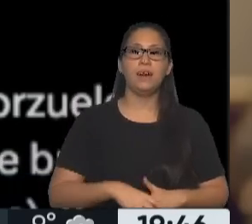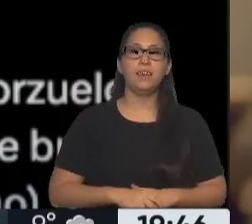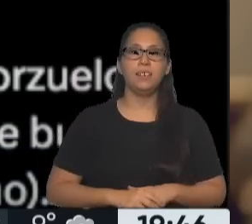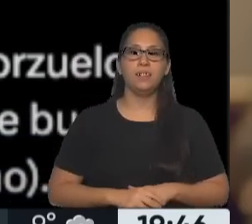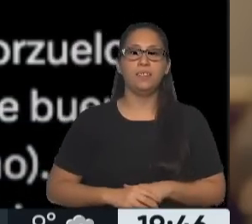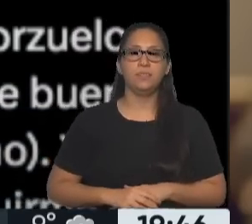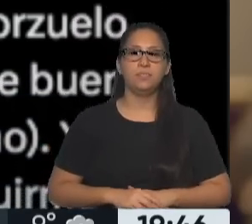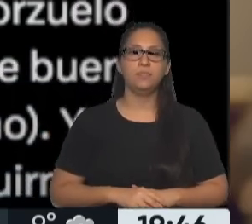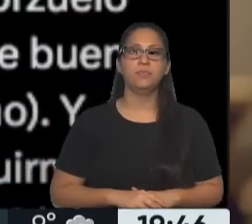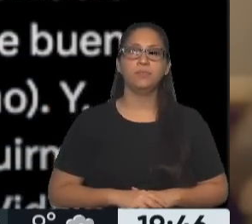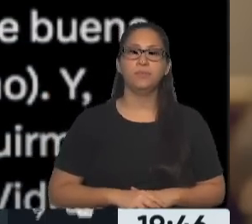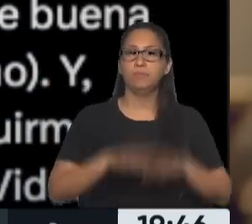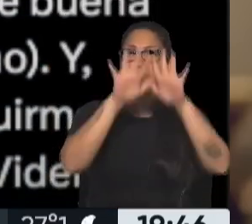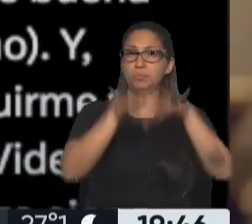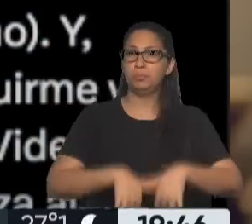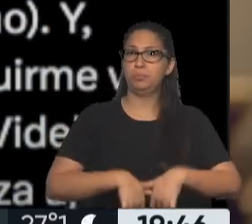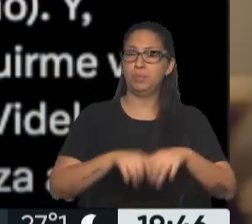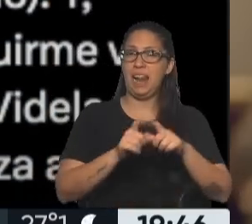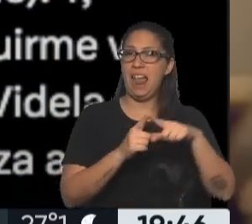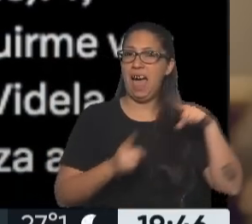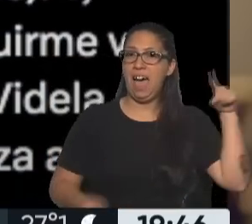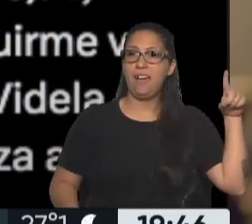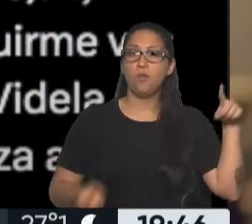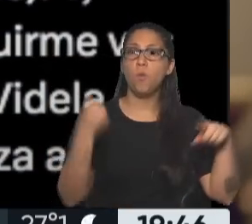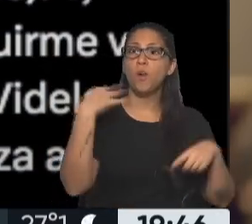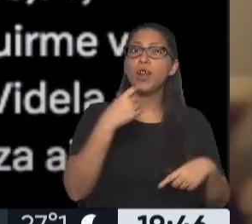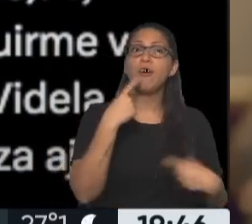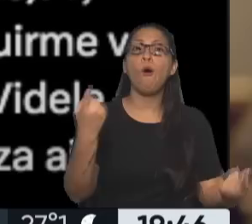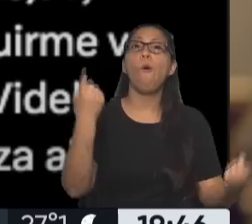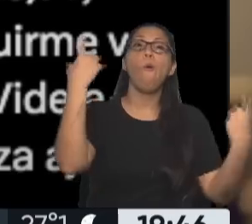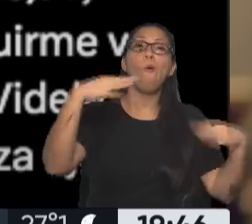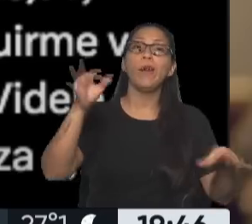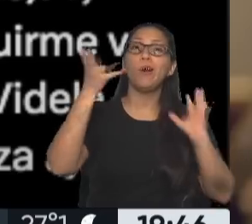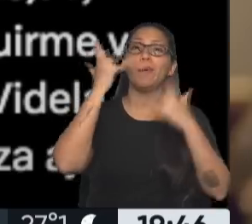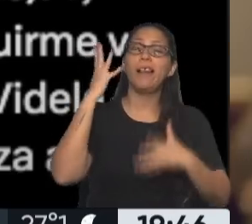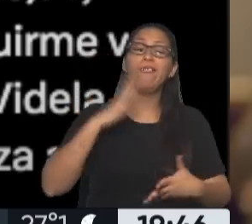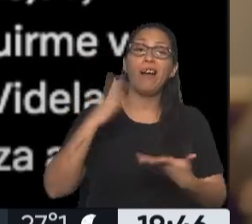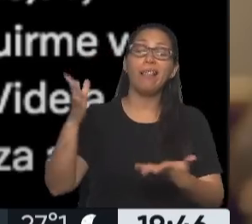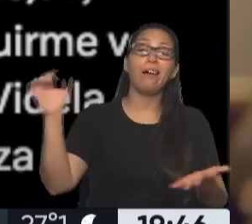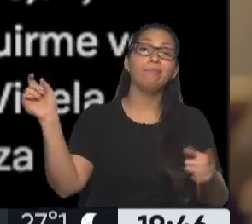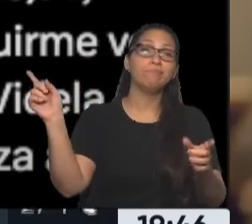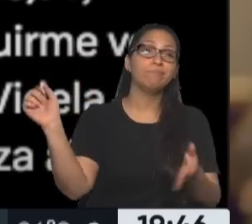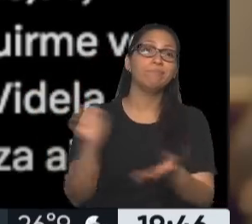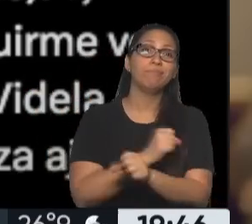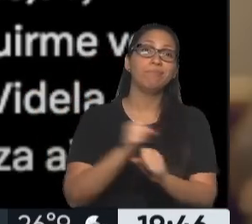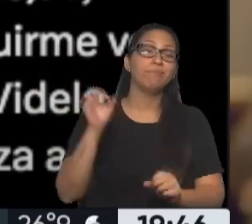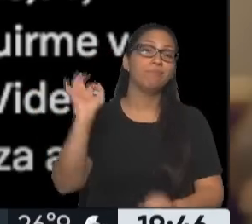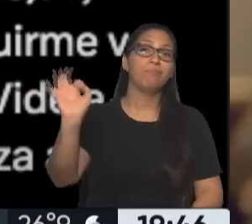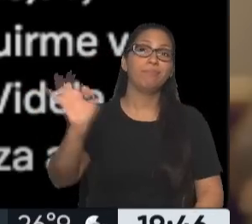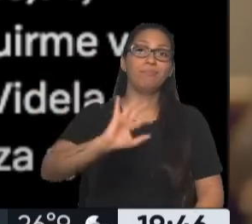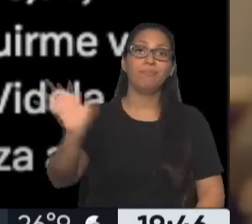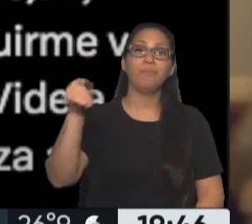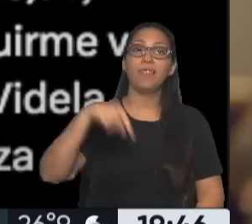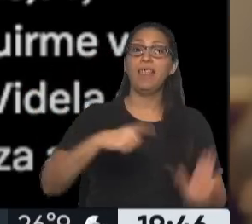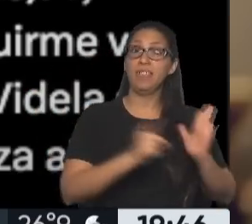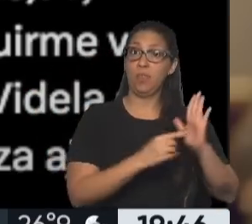extensa misiva. La carta comienza diciendo: lo único que le faltaba a Milei. Ahora resulta que además de ser titular